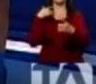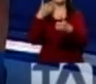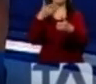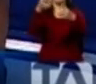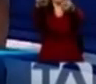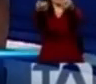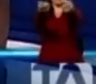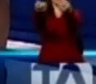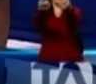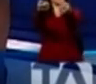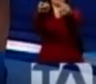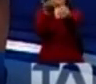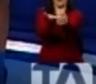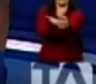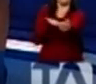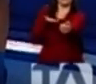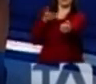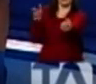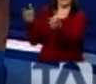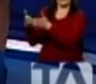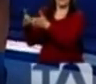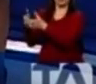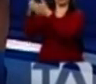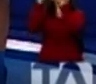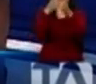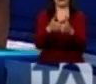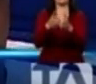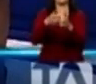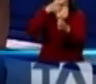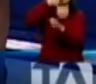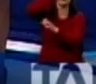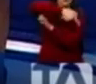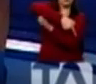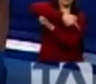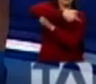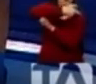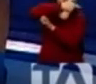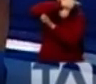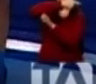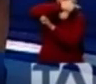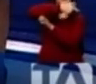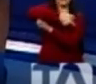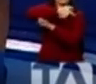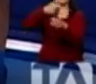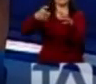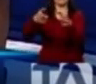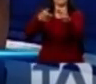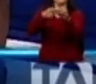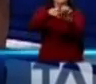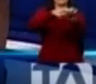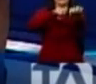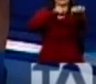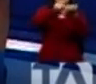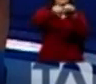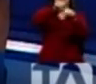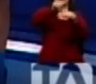estaba pues remolcado y chocó contra 5 postes de luz eléctrica y una motocicleta, dejando sin energía a 5 barrios